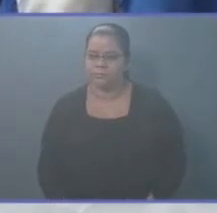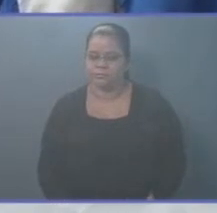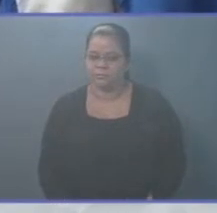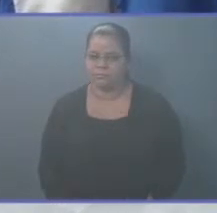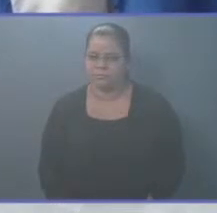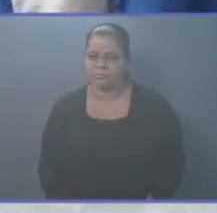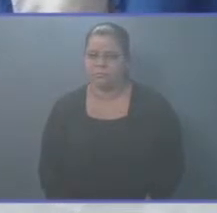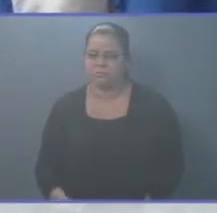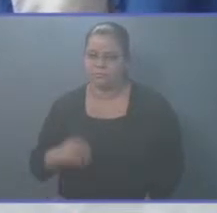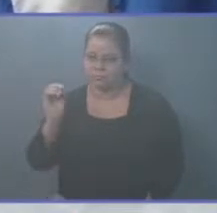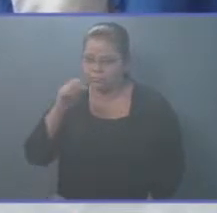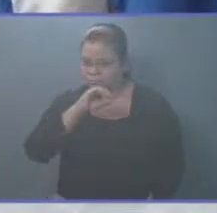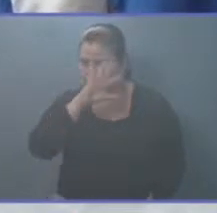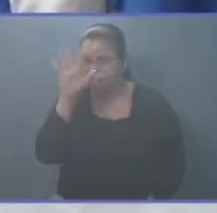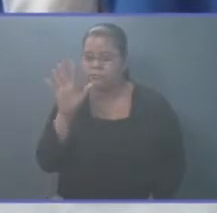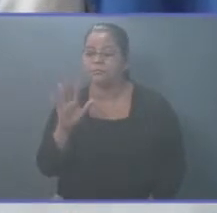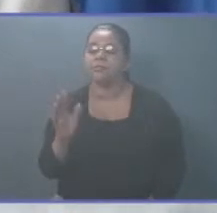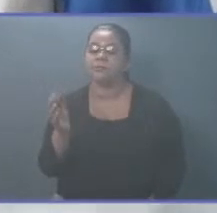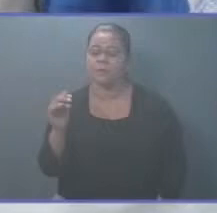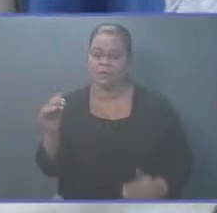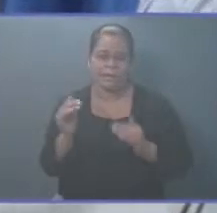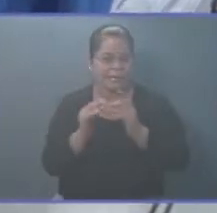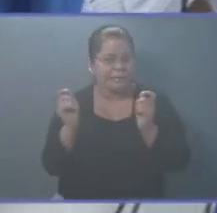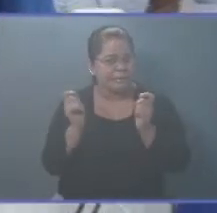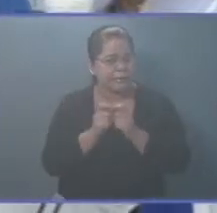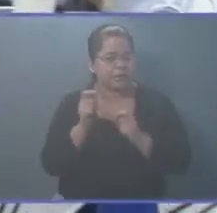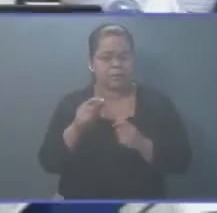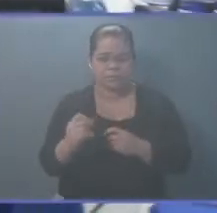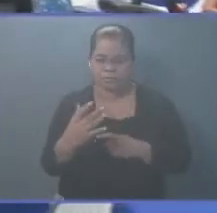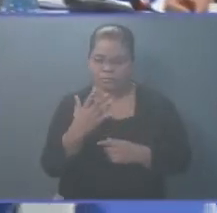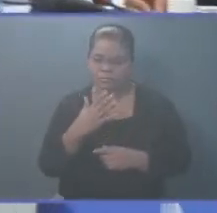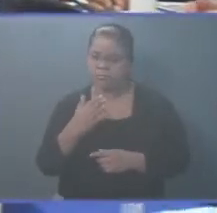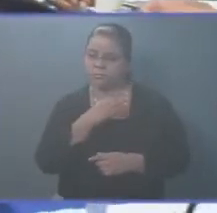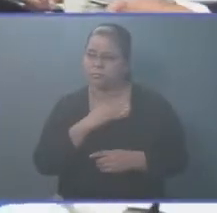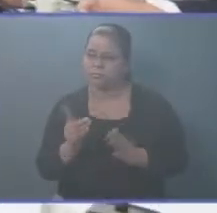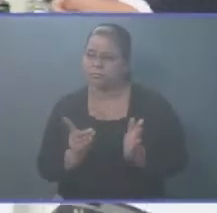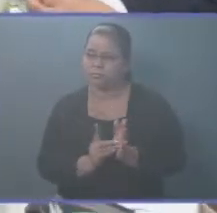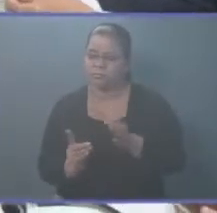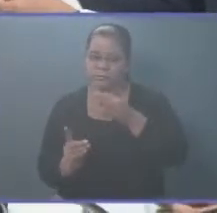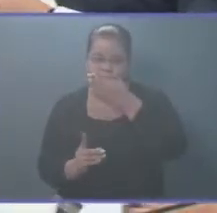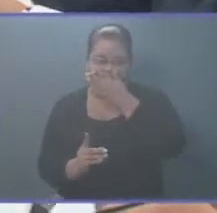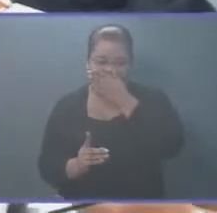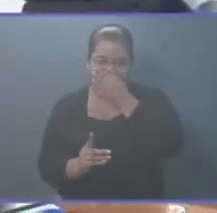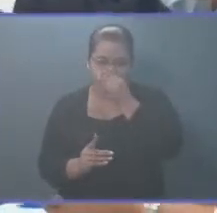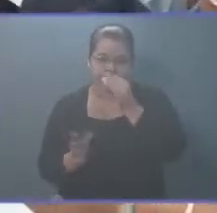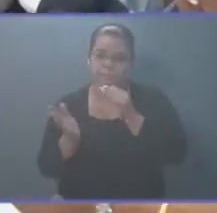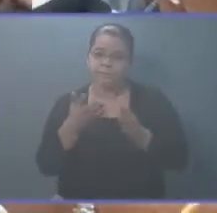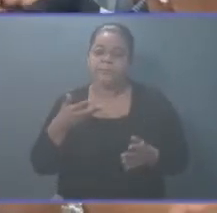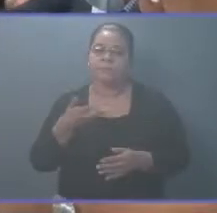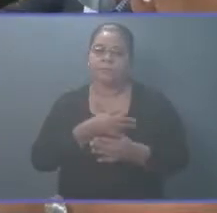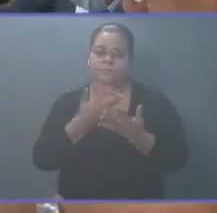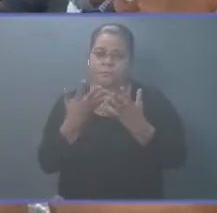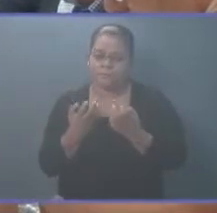Sí, exactamente a lo que usted acaba de expresar, señor diputado. Queríamos hacer referencia a que